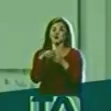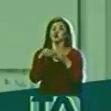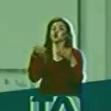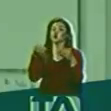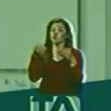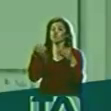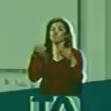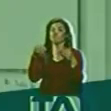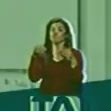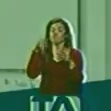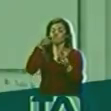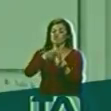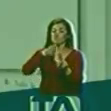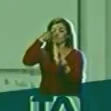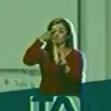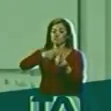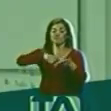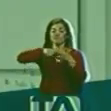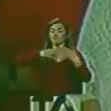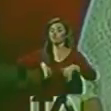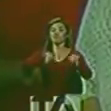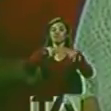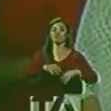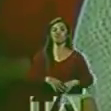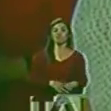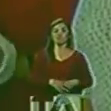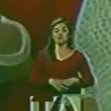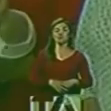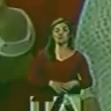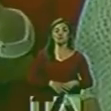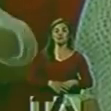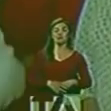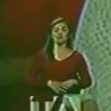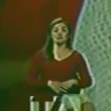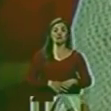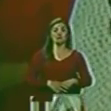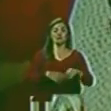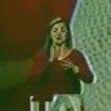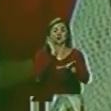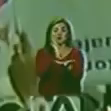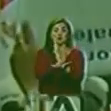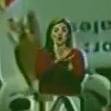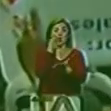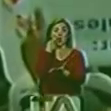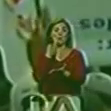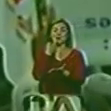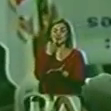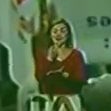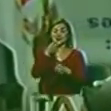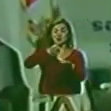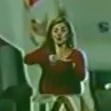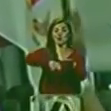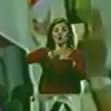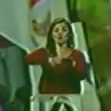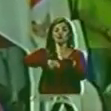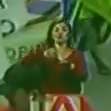durante todos los meses que duró el contrato en su declaración ángel polibio saqba y mejía incluso dice que en su condición de abogado